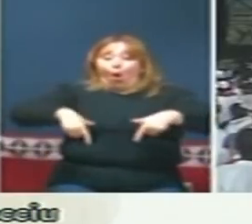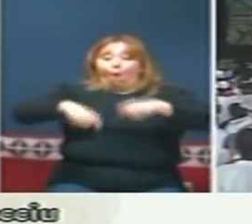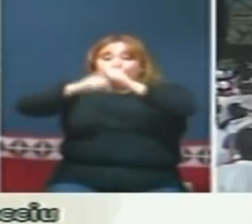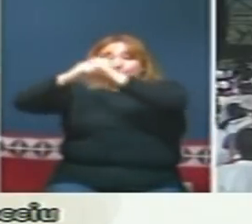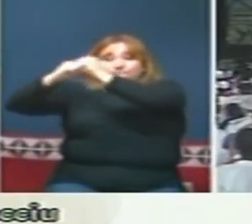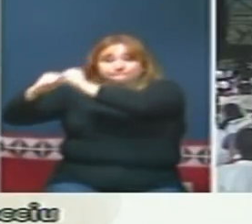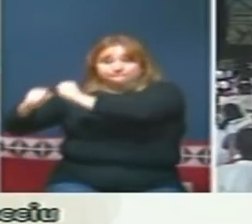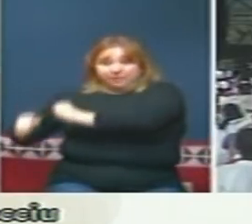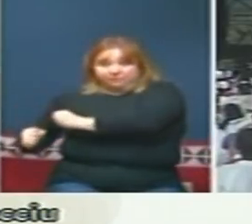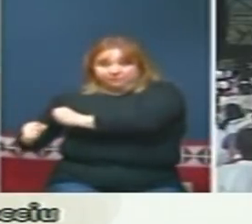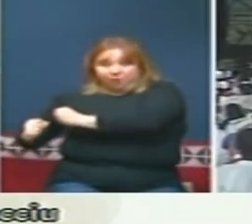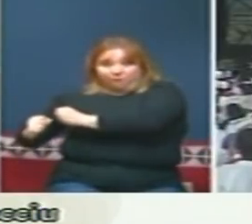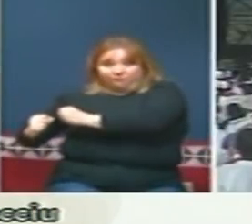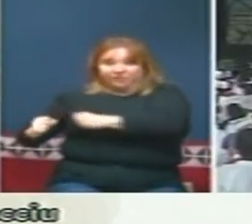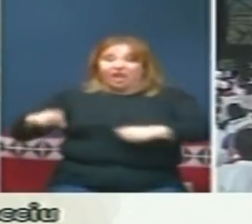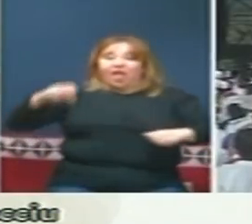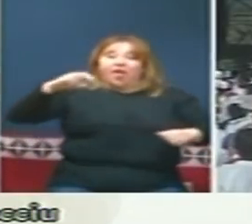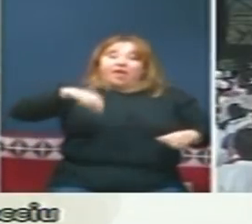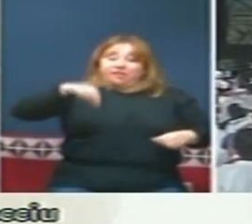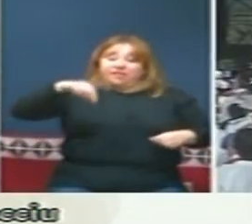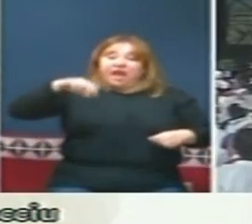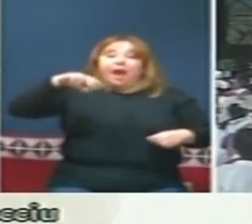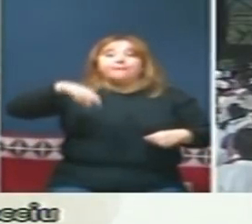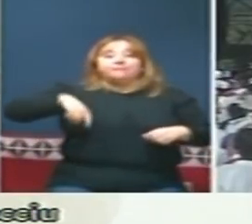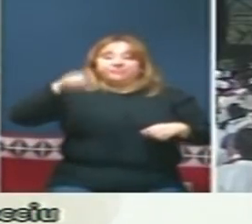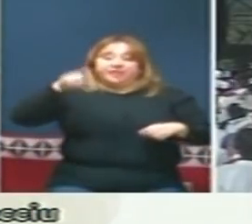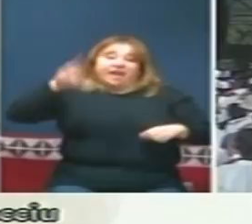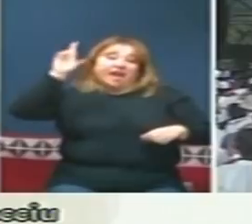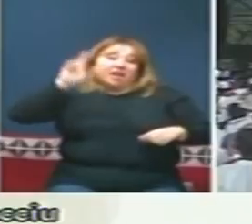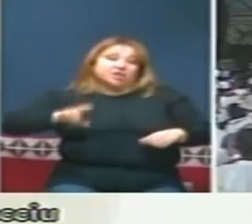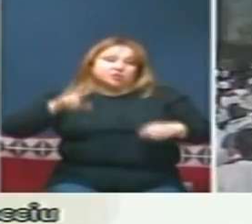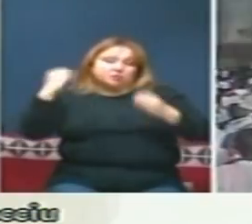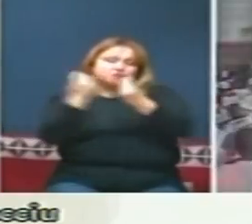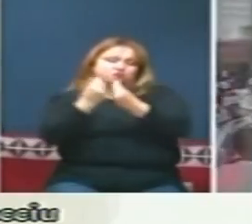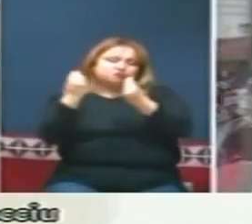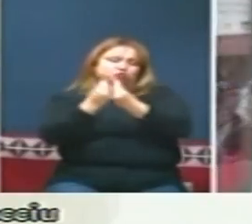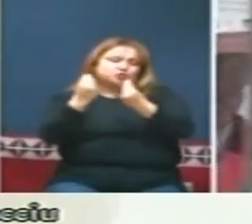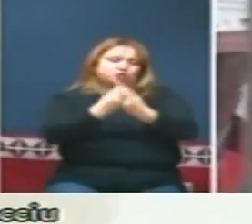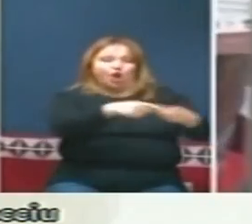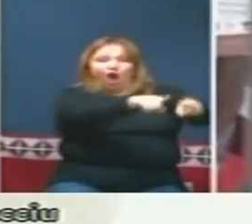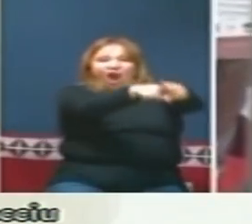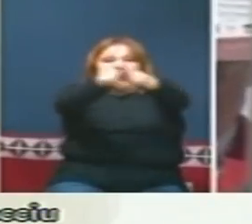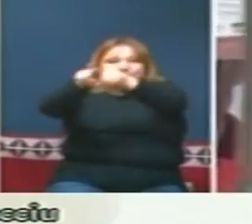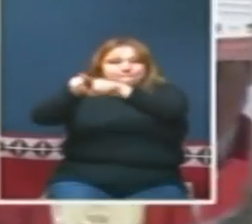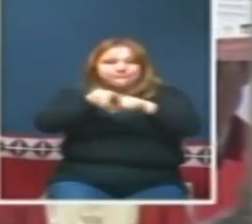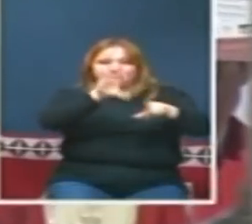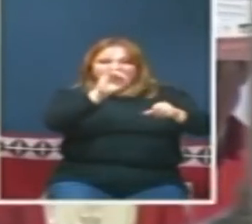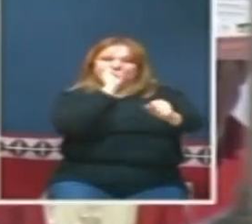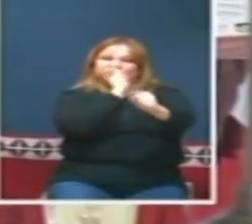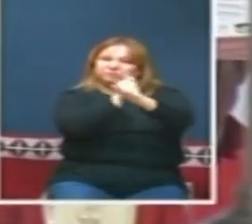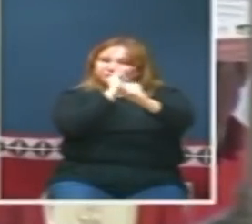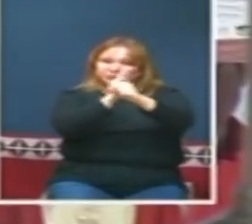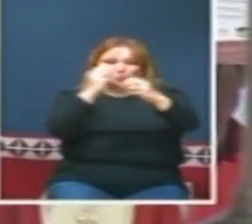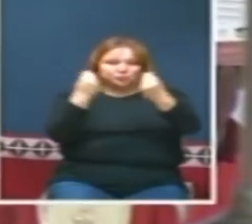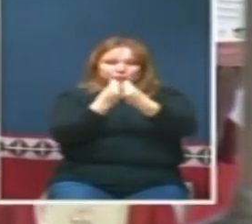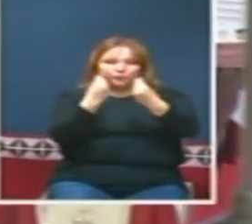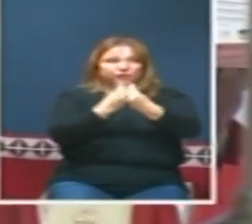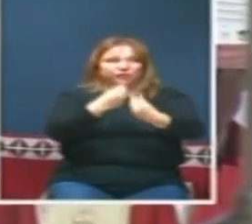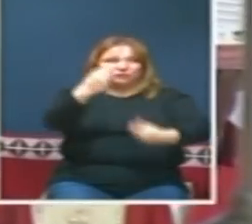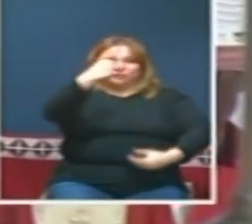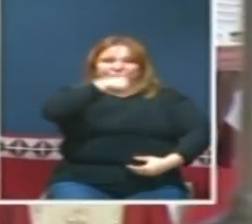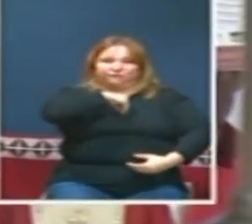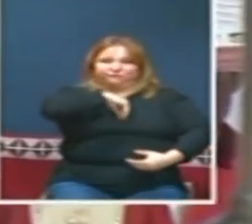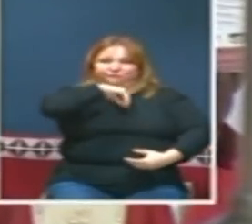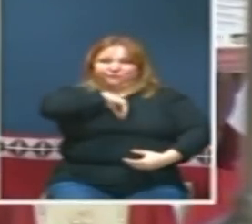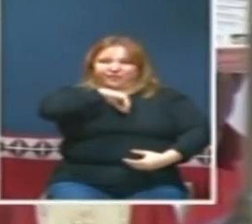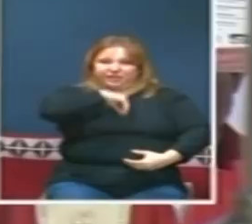titular de la diócesis de La Rioja, de muchos otros hermanos en el episcopado y de muchos fieles, después de